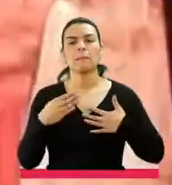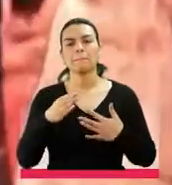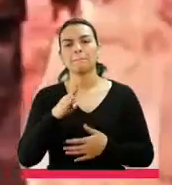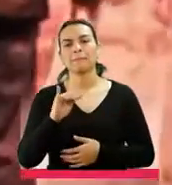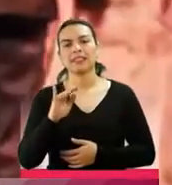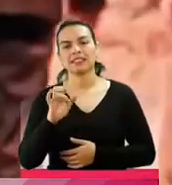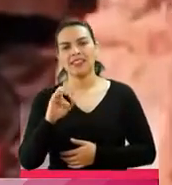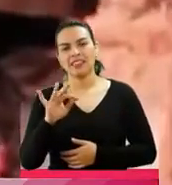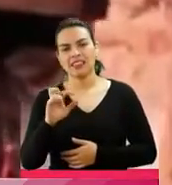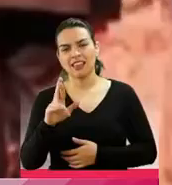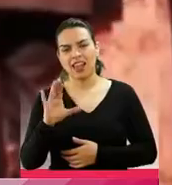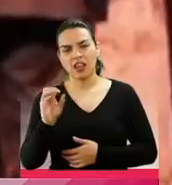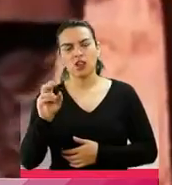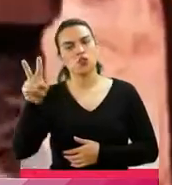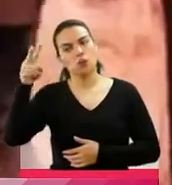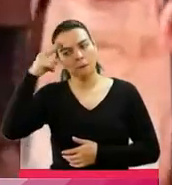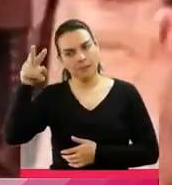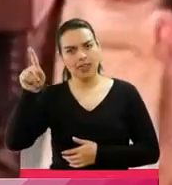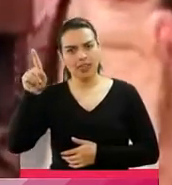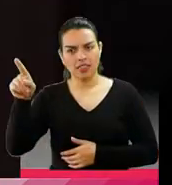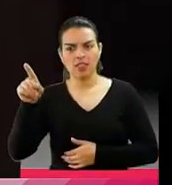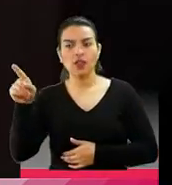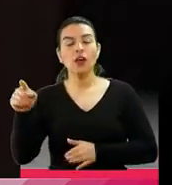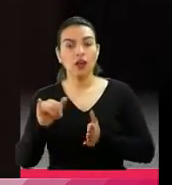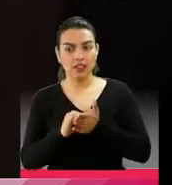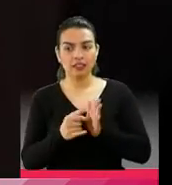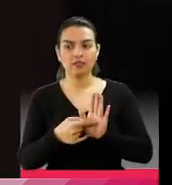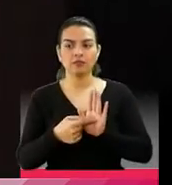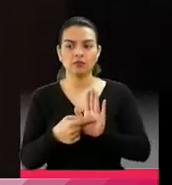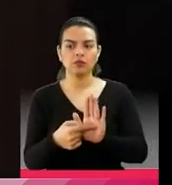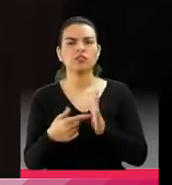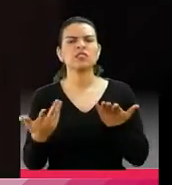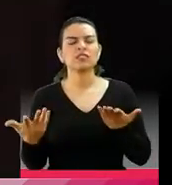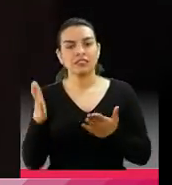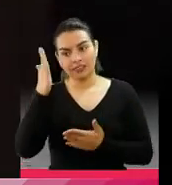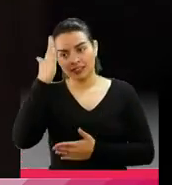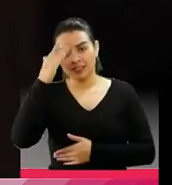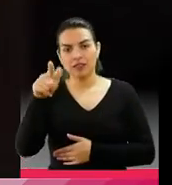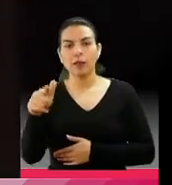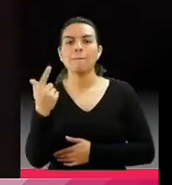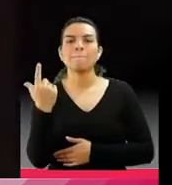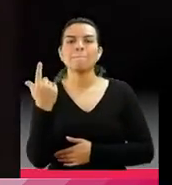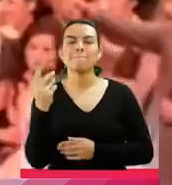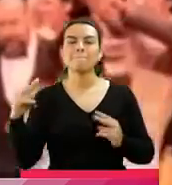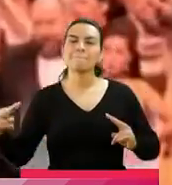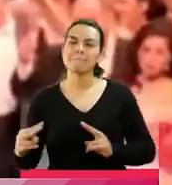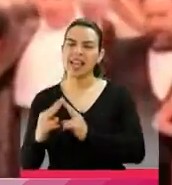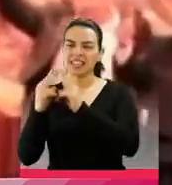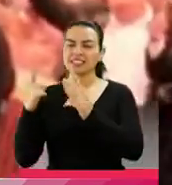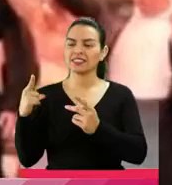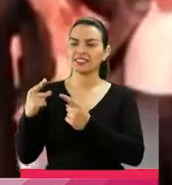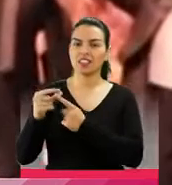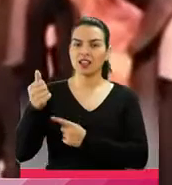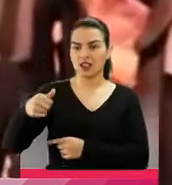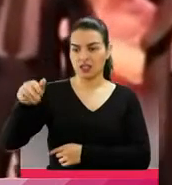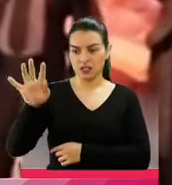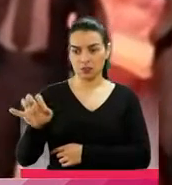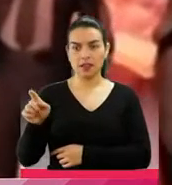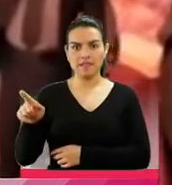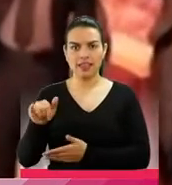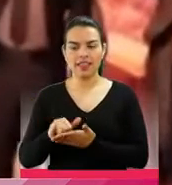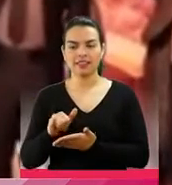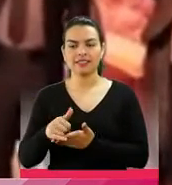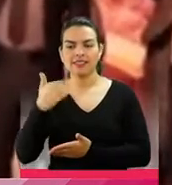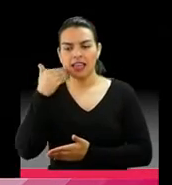saldaña de mexico en el parís de la segunda mitad del siglo 19 violeta valery evoca la última etapa de su